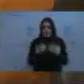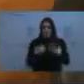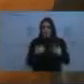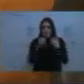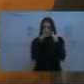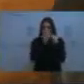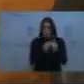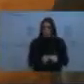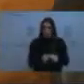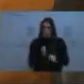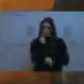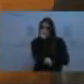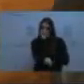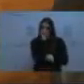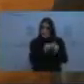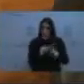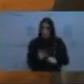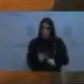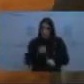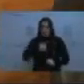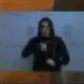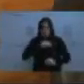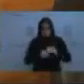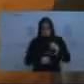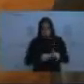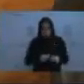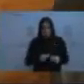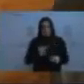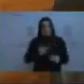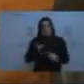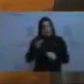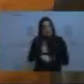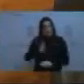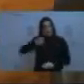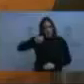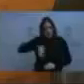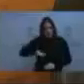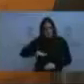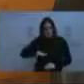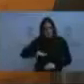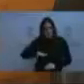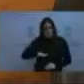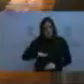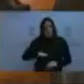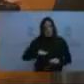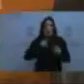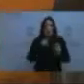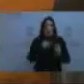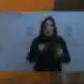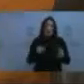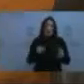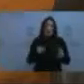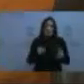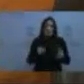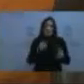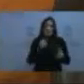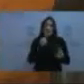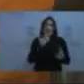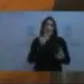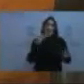desarrollar en los próximos años. Y lo hemos hecho, lo hemos presentado, bajo el principio de lo que no se